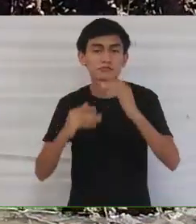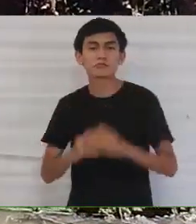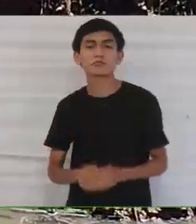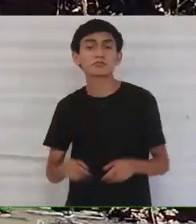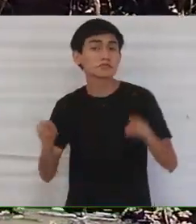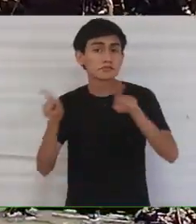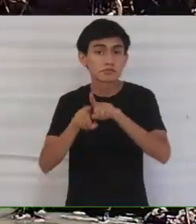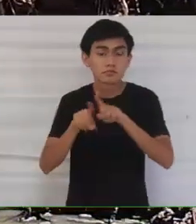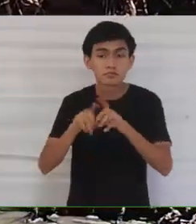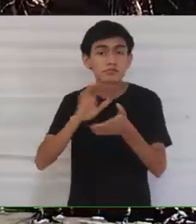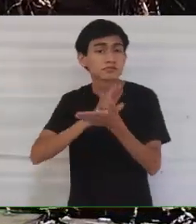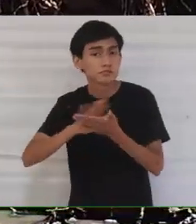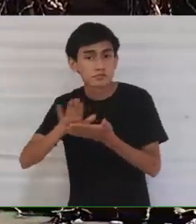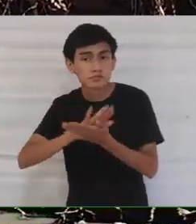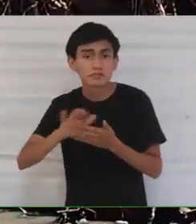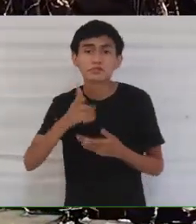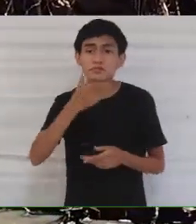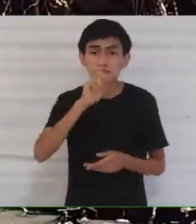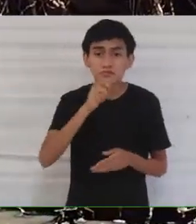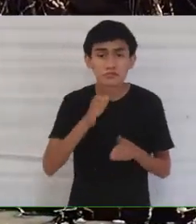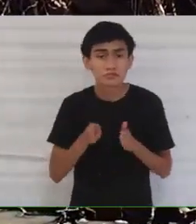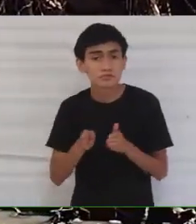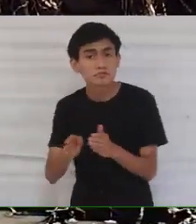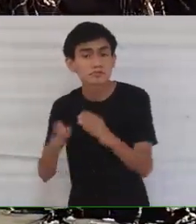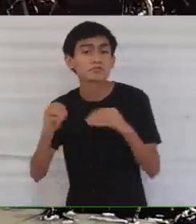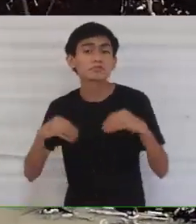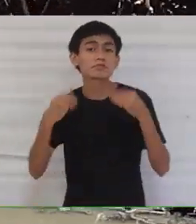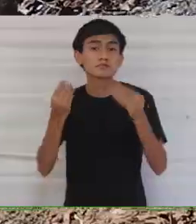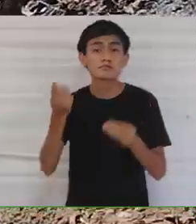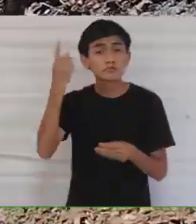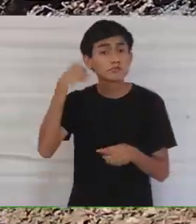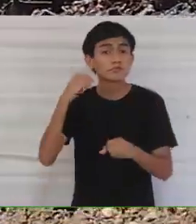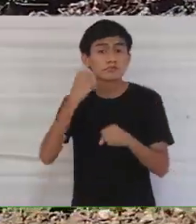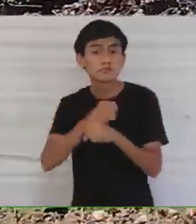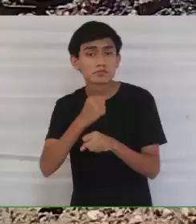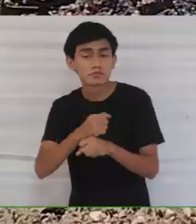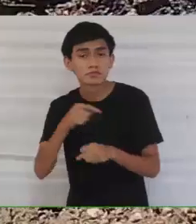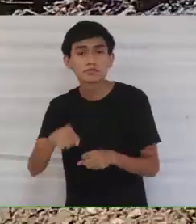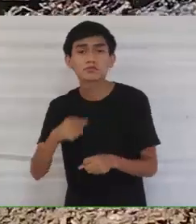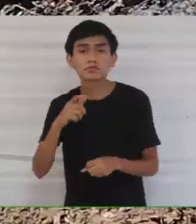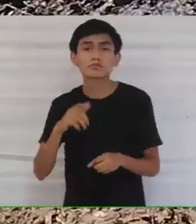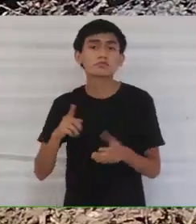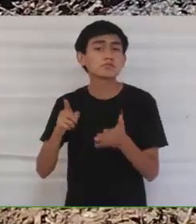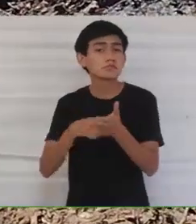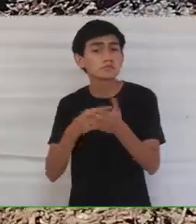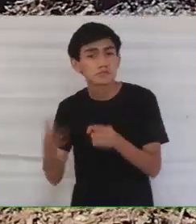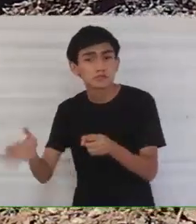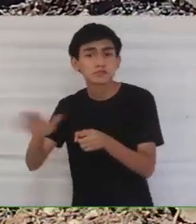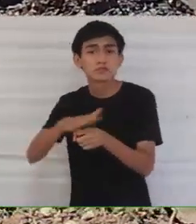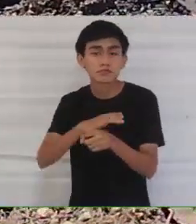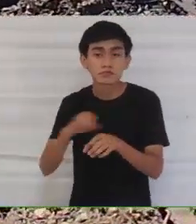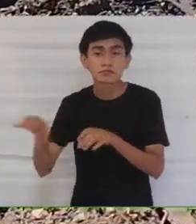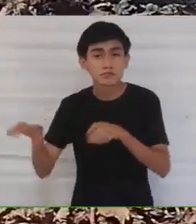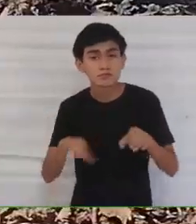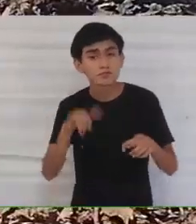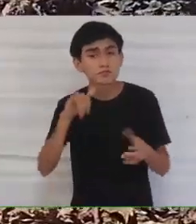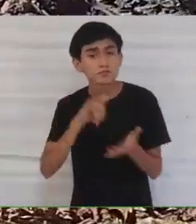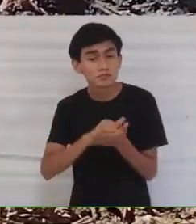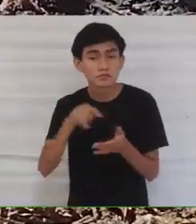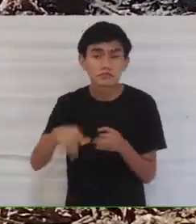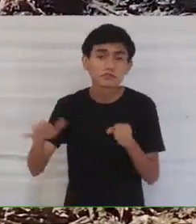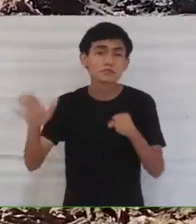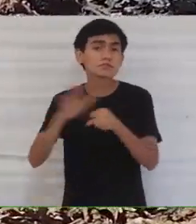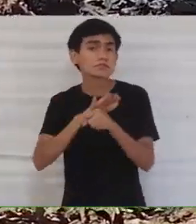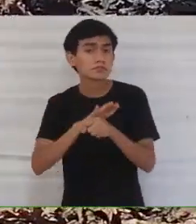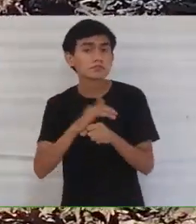Además, se están limpiando las cunetas, ya que por el trabajo realizado se desborda, ocasionando que éstas se tapen, por lo